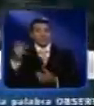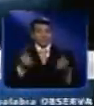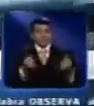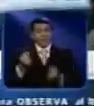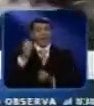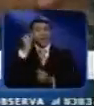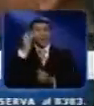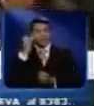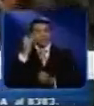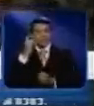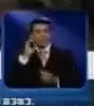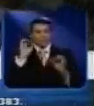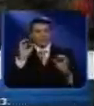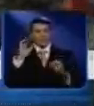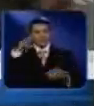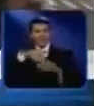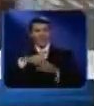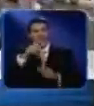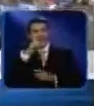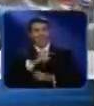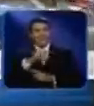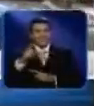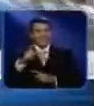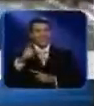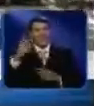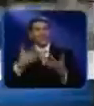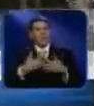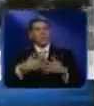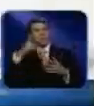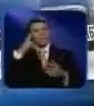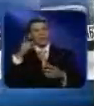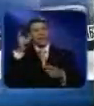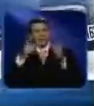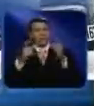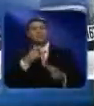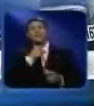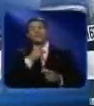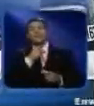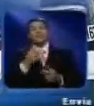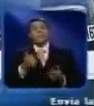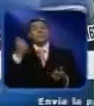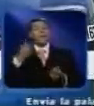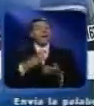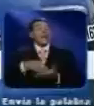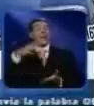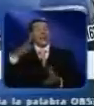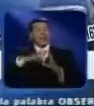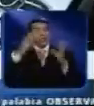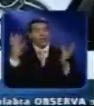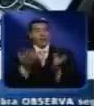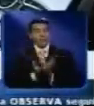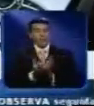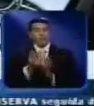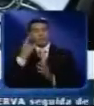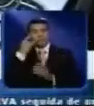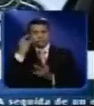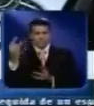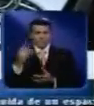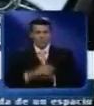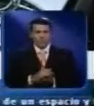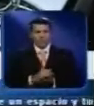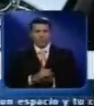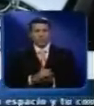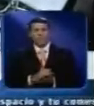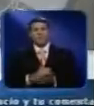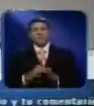azul metalizado es parte de la línea aniversaria lanzada por la compañía para que los fanáticos de uno de los bienes más caros del mundo se deleiten y ordenen